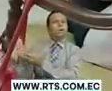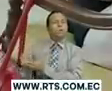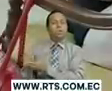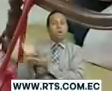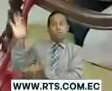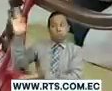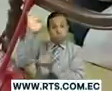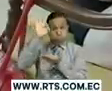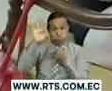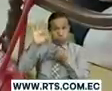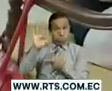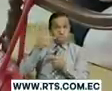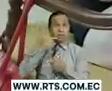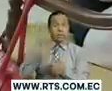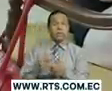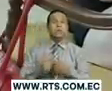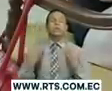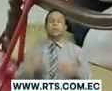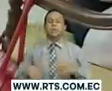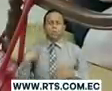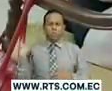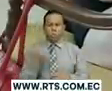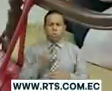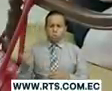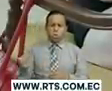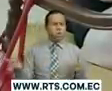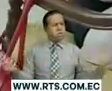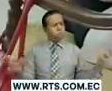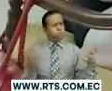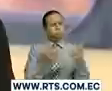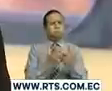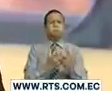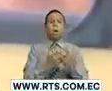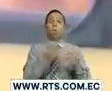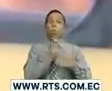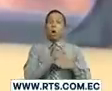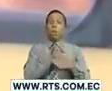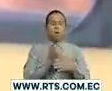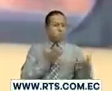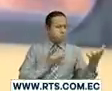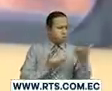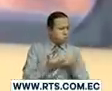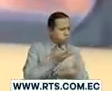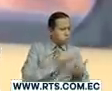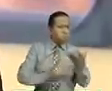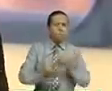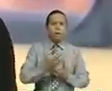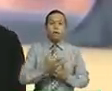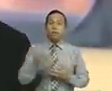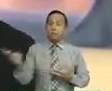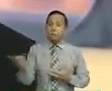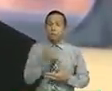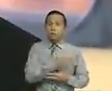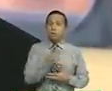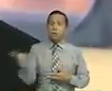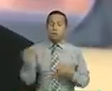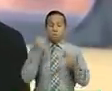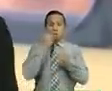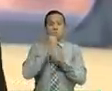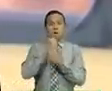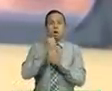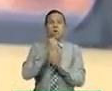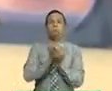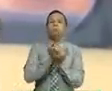compartirán experiencias con los profesionales en ciencias ecuatorianos. Que van a trabajar junto con ustedes durante 2